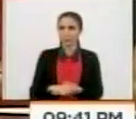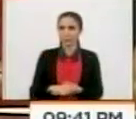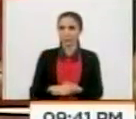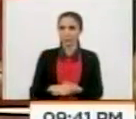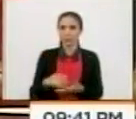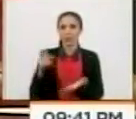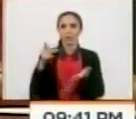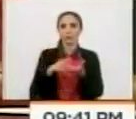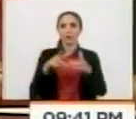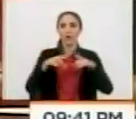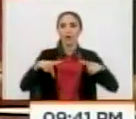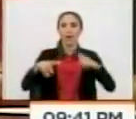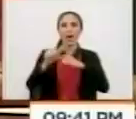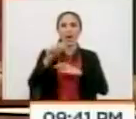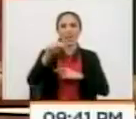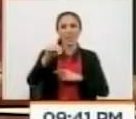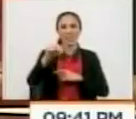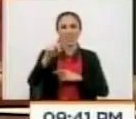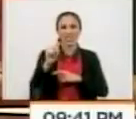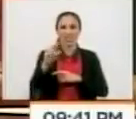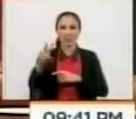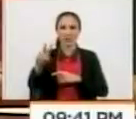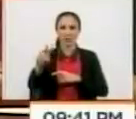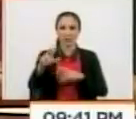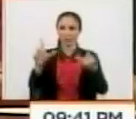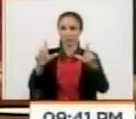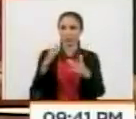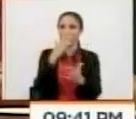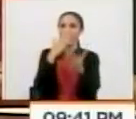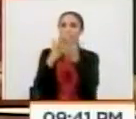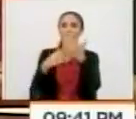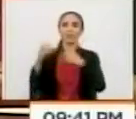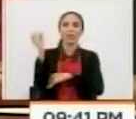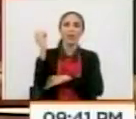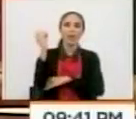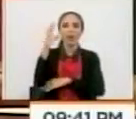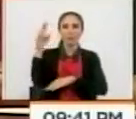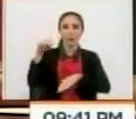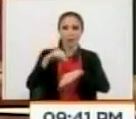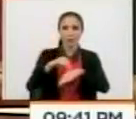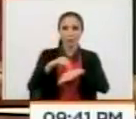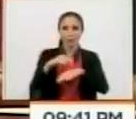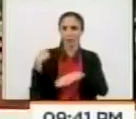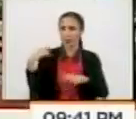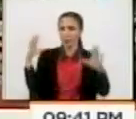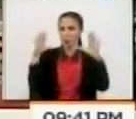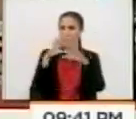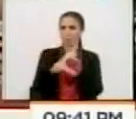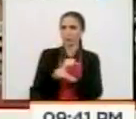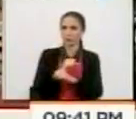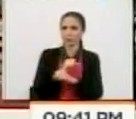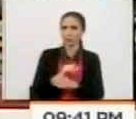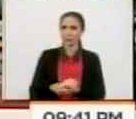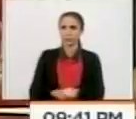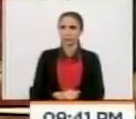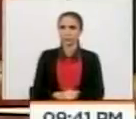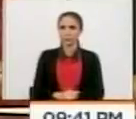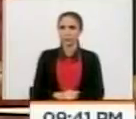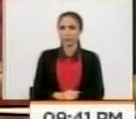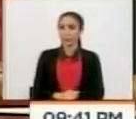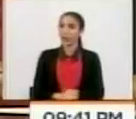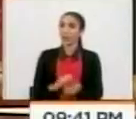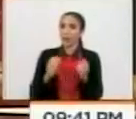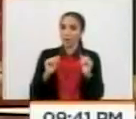sede de ANTV, al frente de la Asamblea Nacional, una noche. Yo no sabía cómo... Ahí empezaste tú